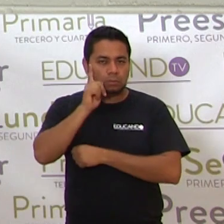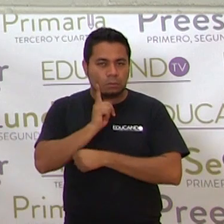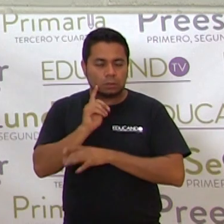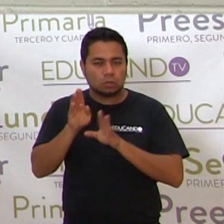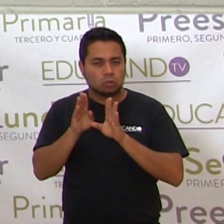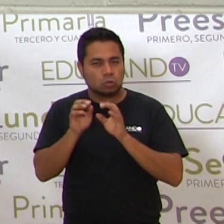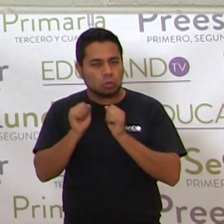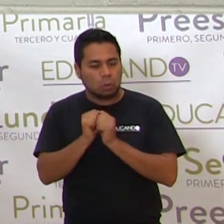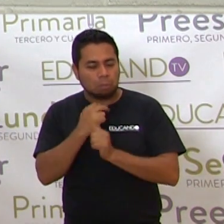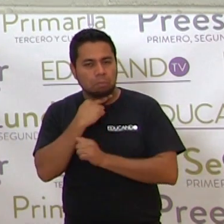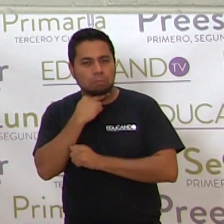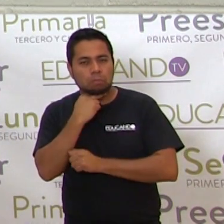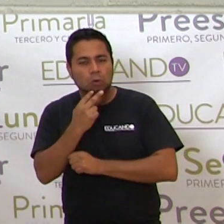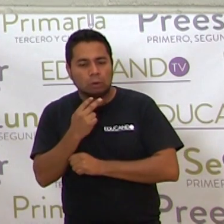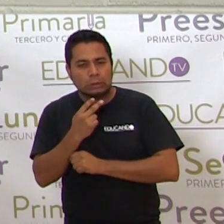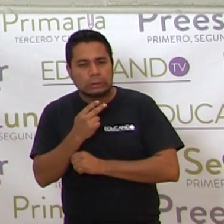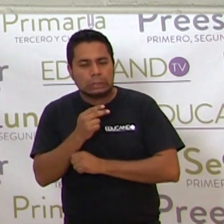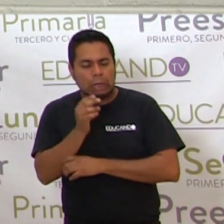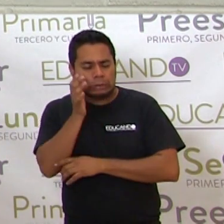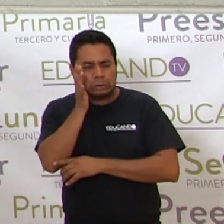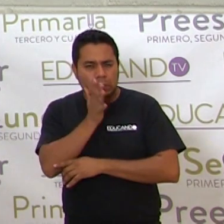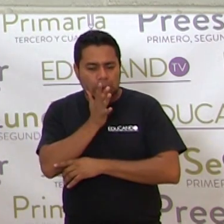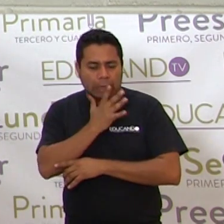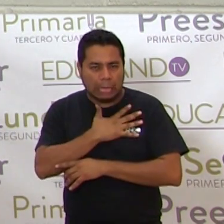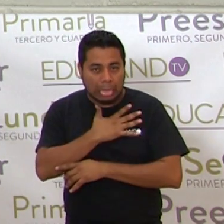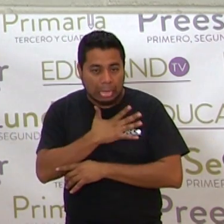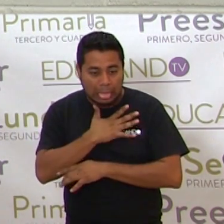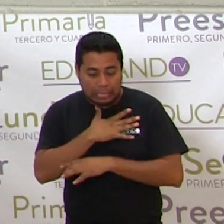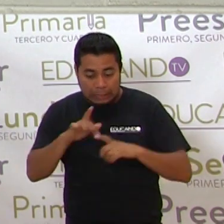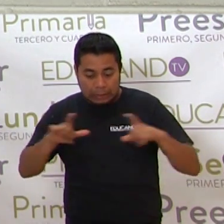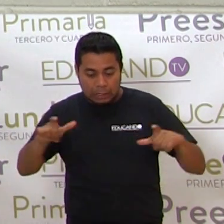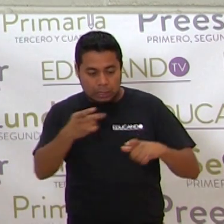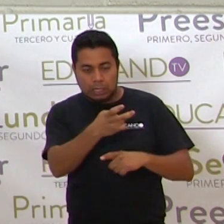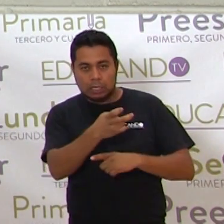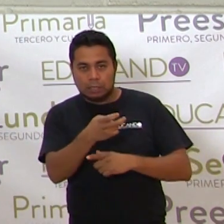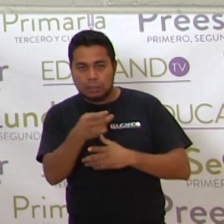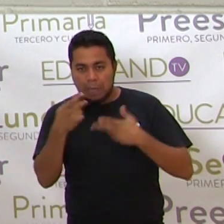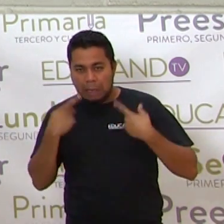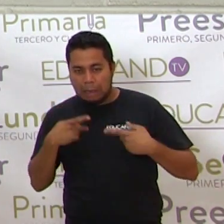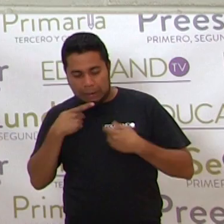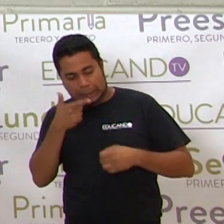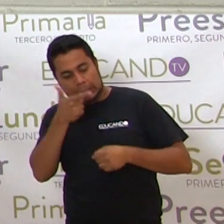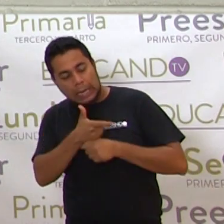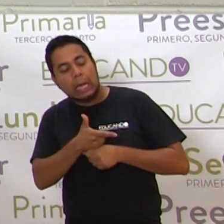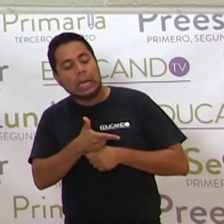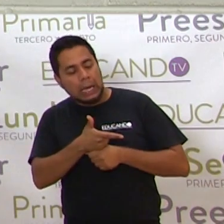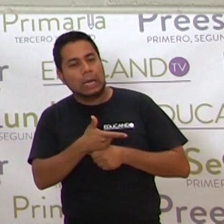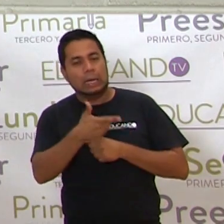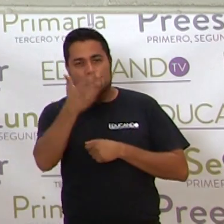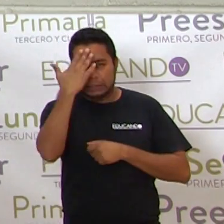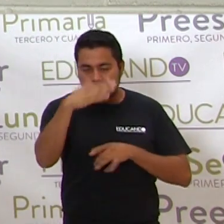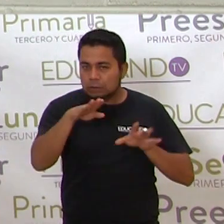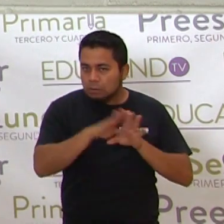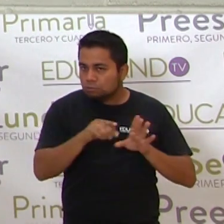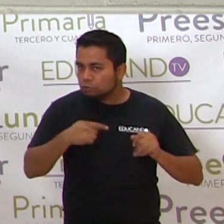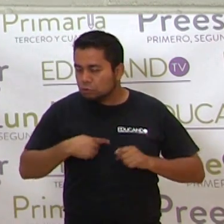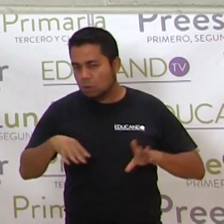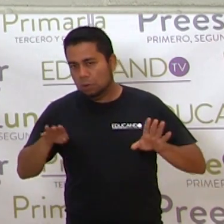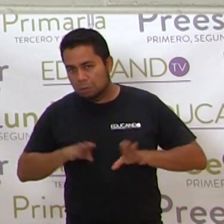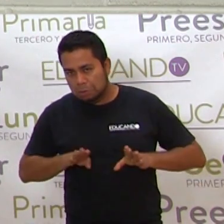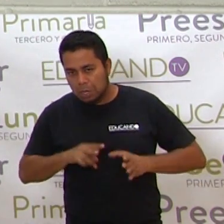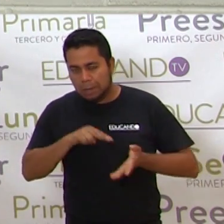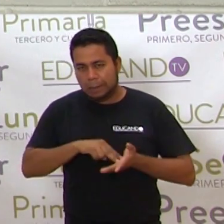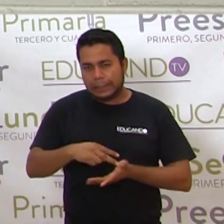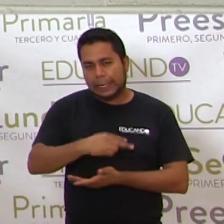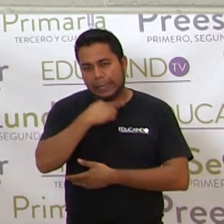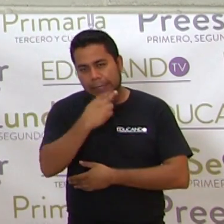débil y tosiendo. Esta acotación le sirve al personaje para poder identificar qué características o cómo va a ser